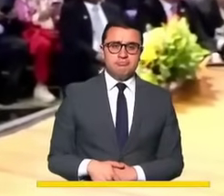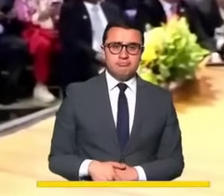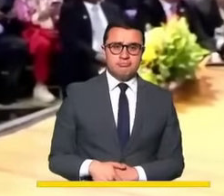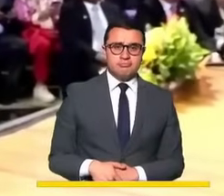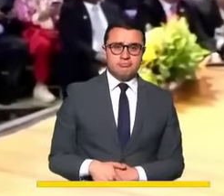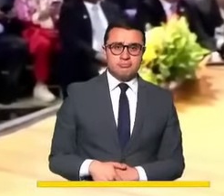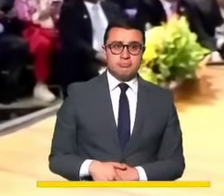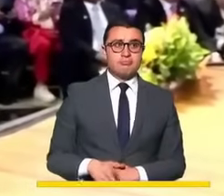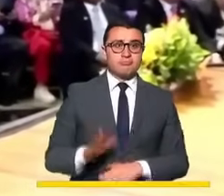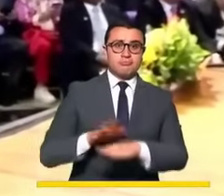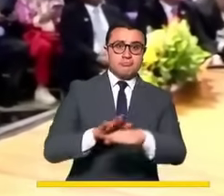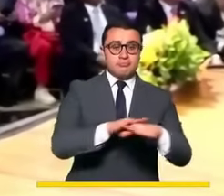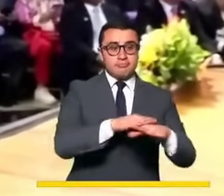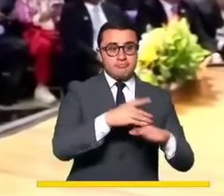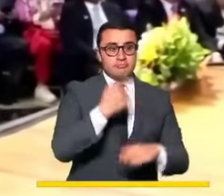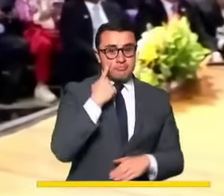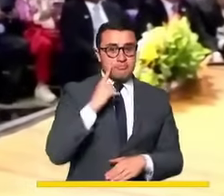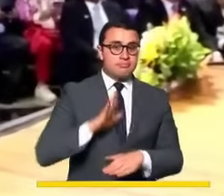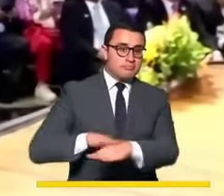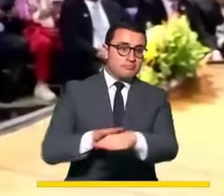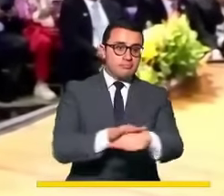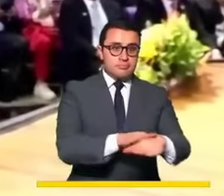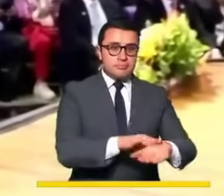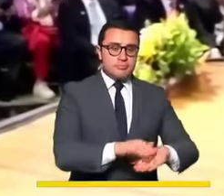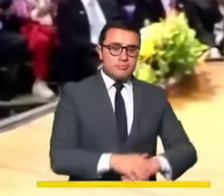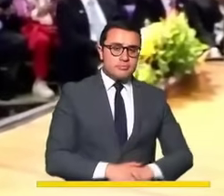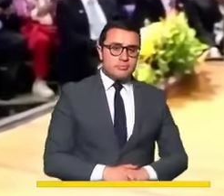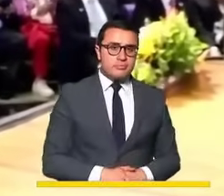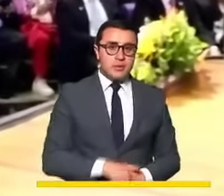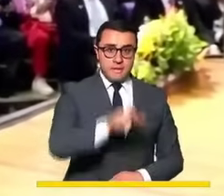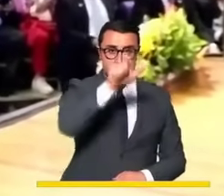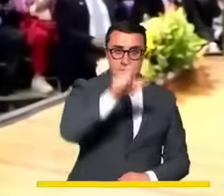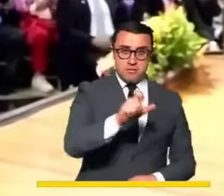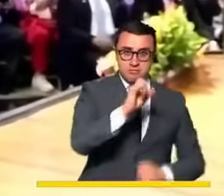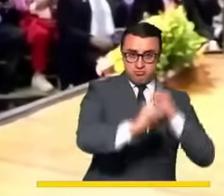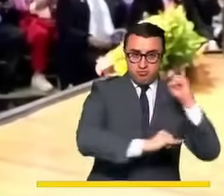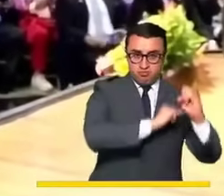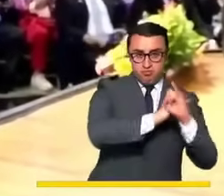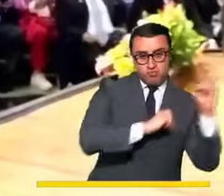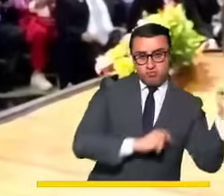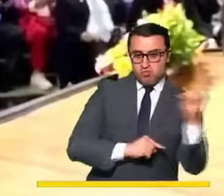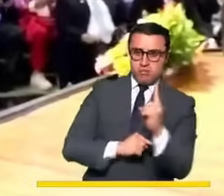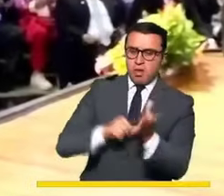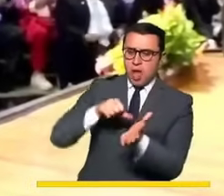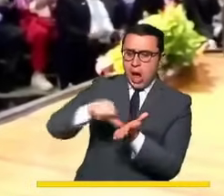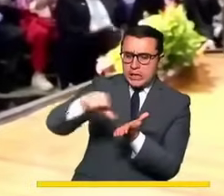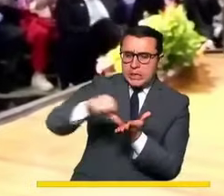Y este es un llamado a atención. ¿Por qué gasta tan poco un turista en Colombia?